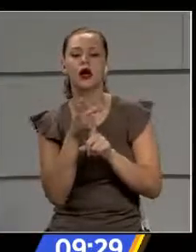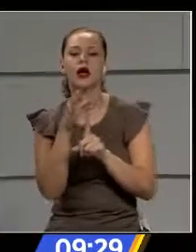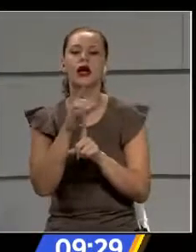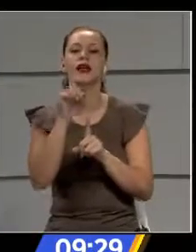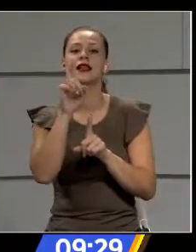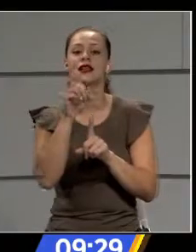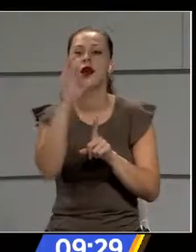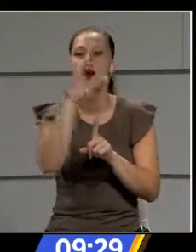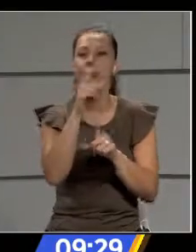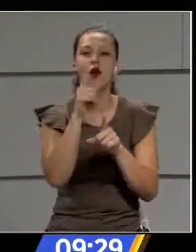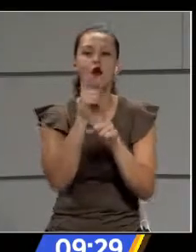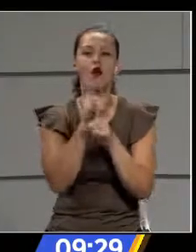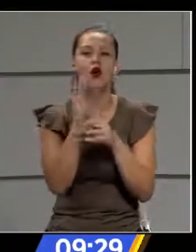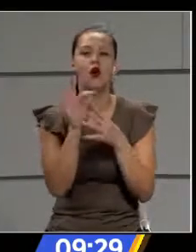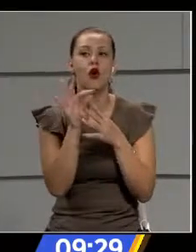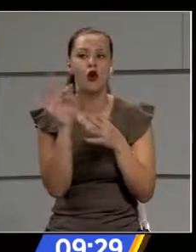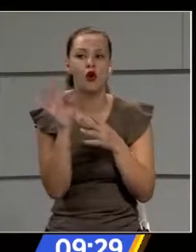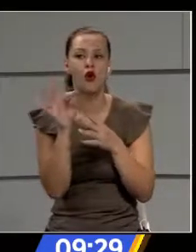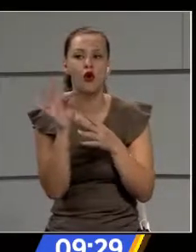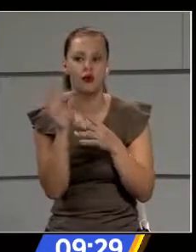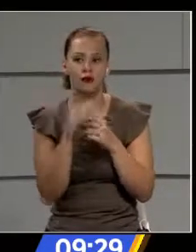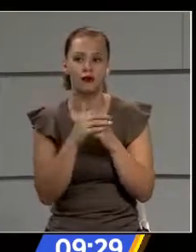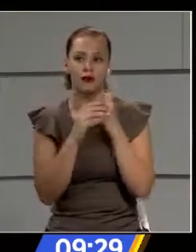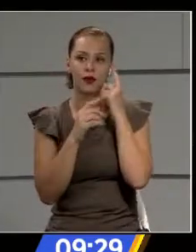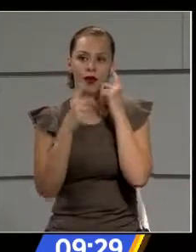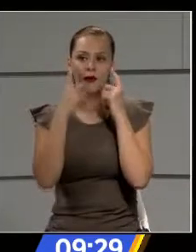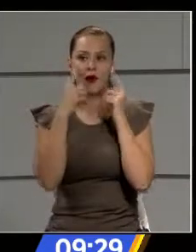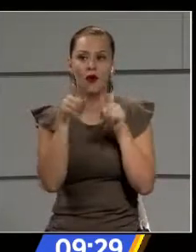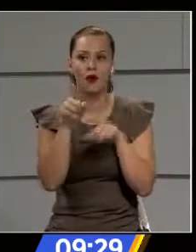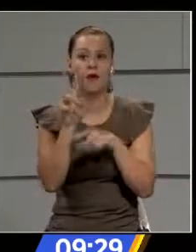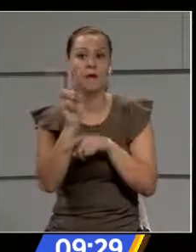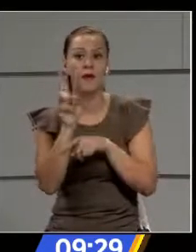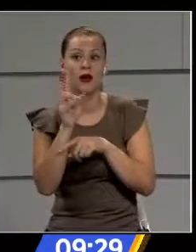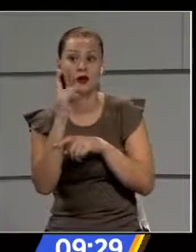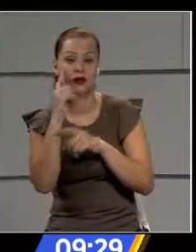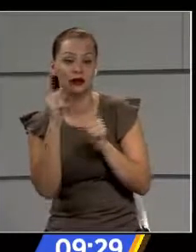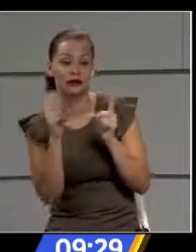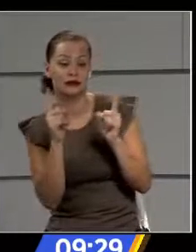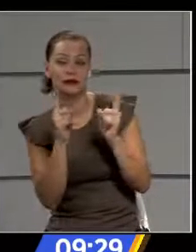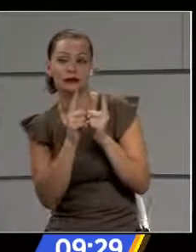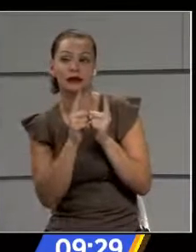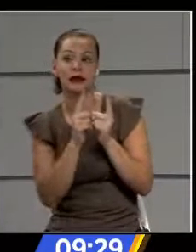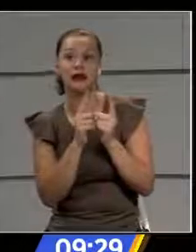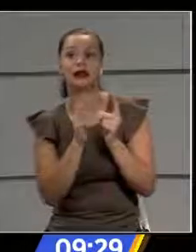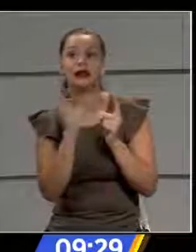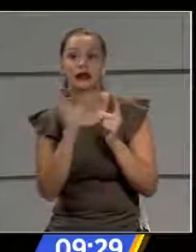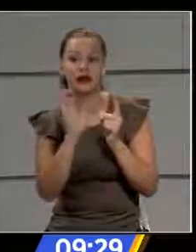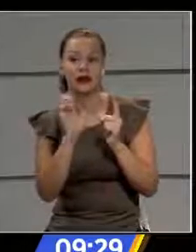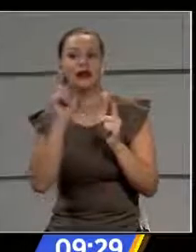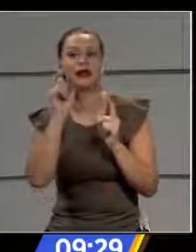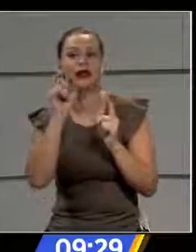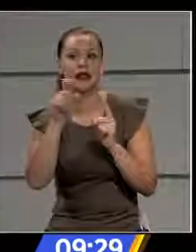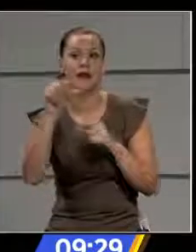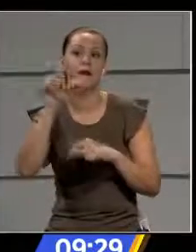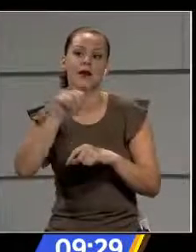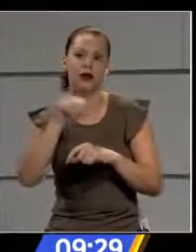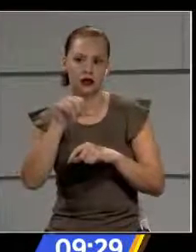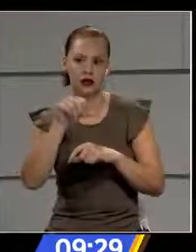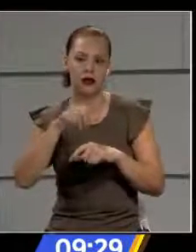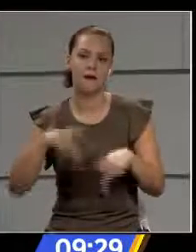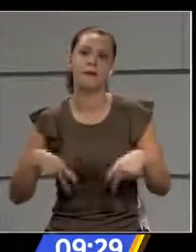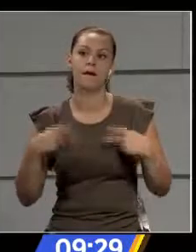la opción correcta, pero vea que hay así como tipos de virus que si se los encuentran de frente, niños y niños van a perder la